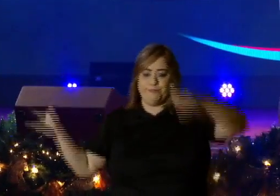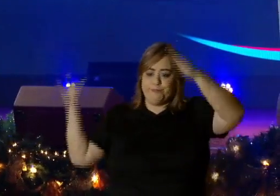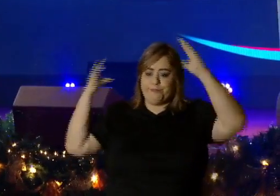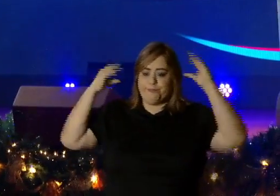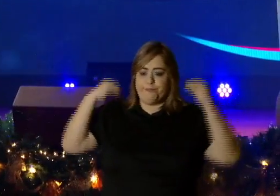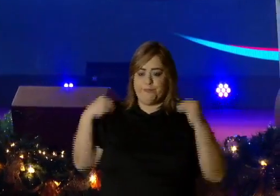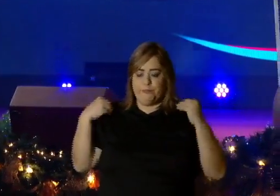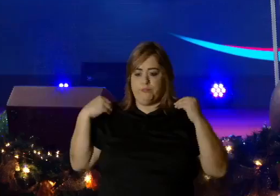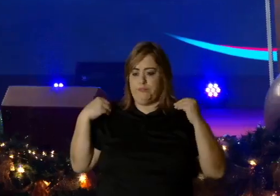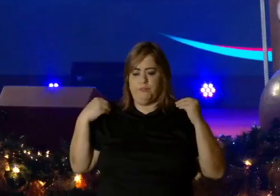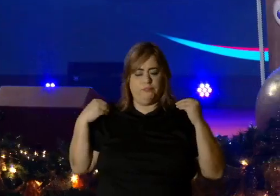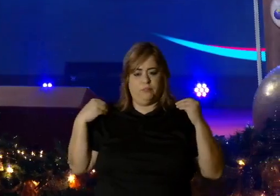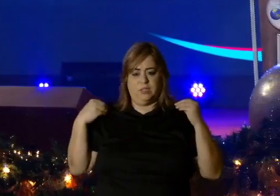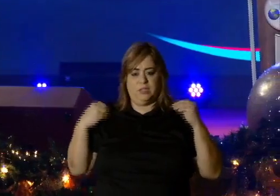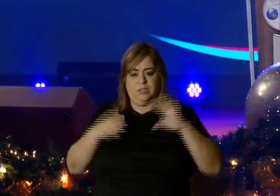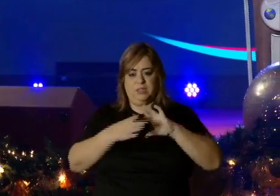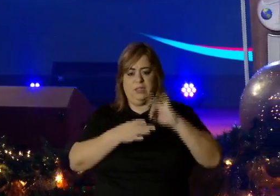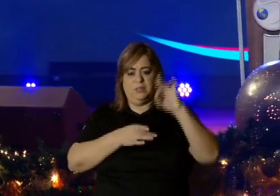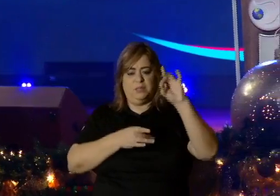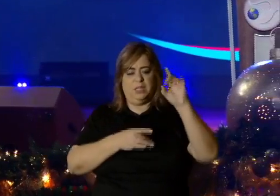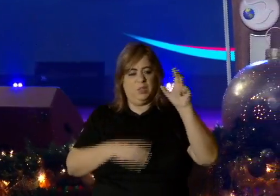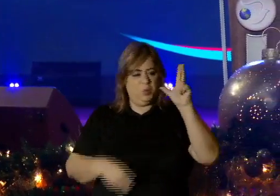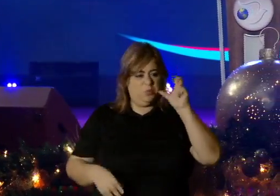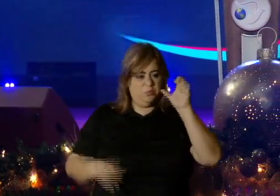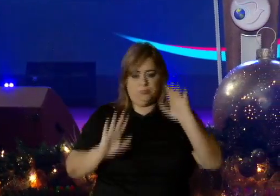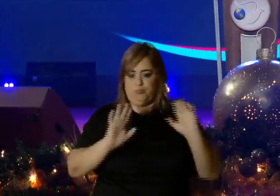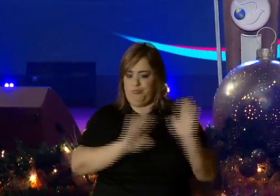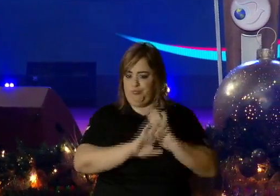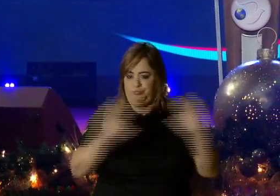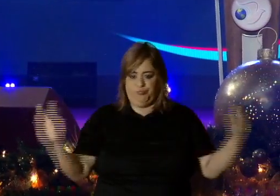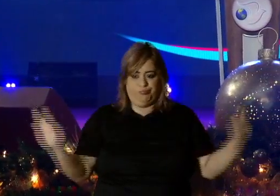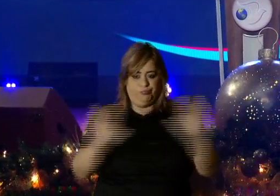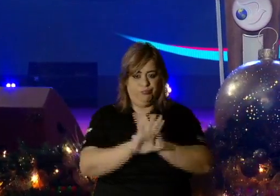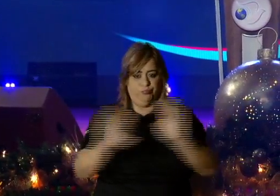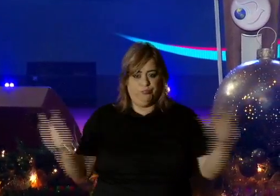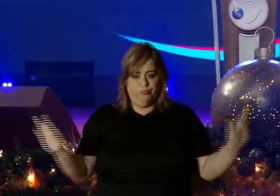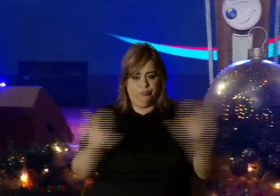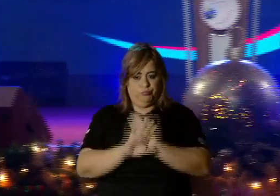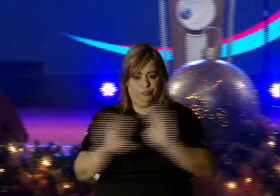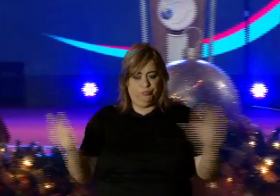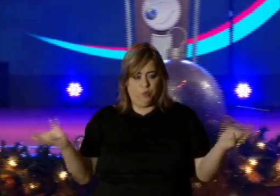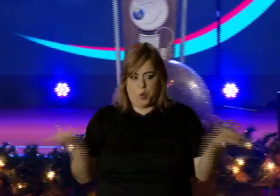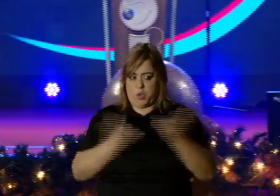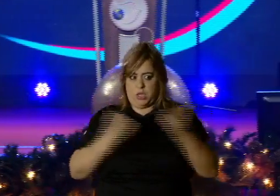muerto? Qué cosa, ¿verdad? Chacho,